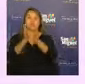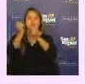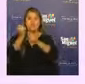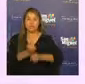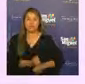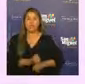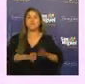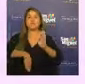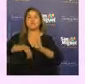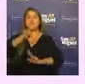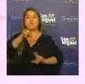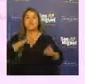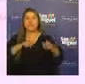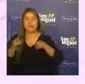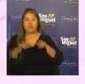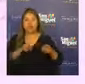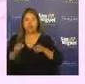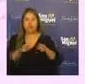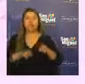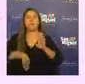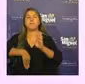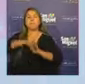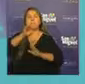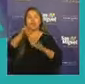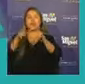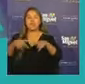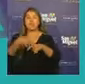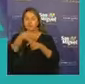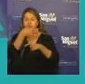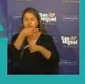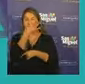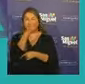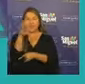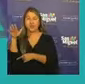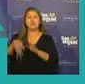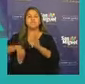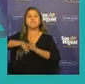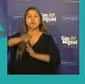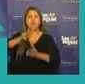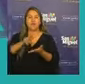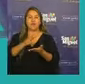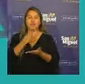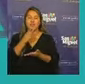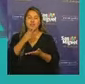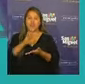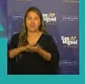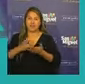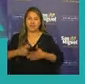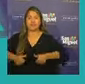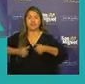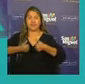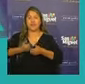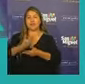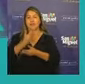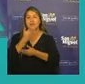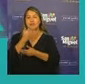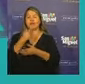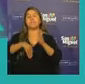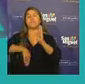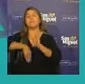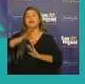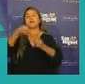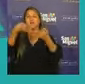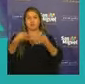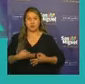gestión, con un San Miguel más verde, con más vida sana y con mucha más seguridad. Además,